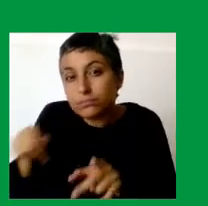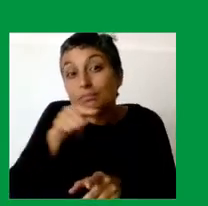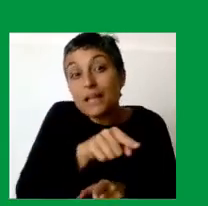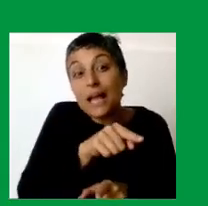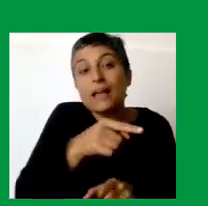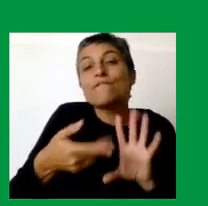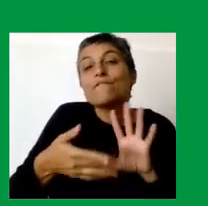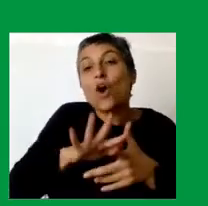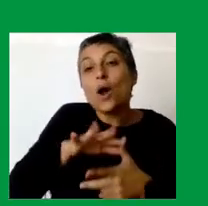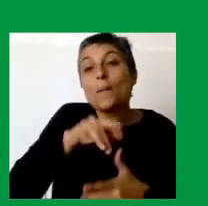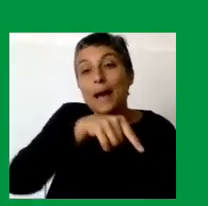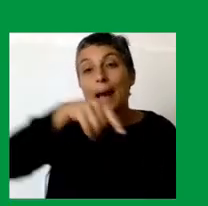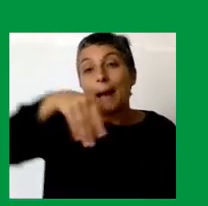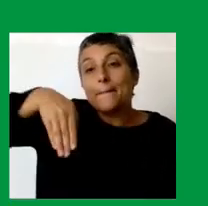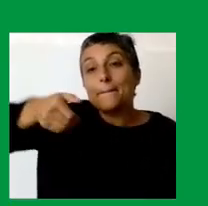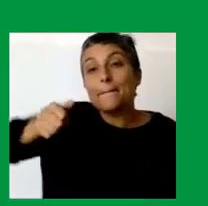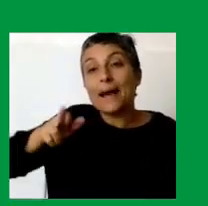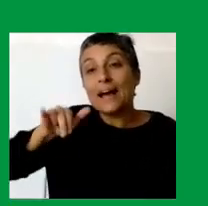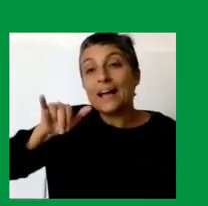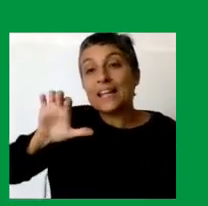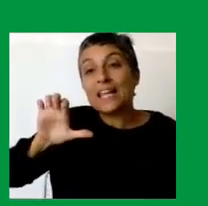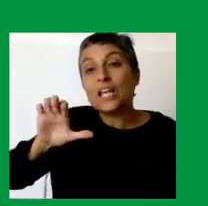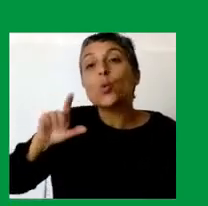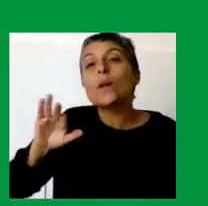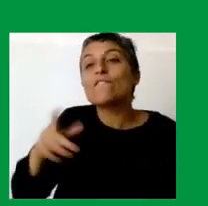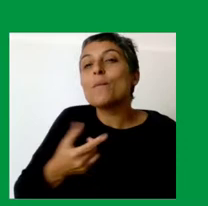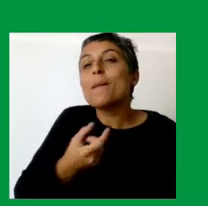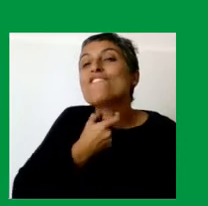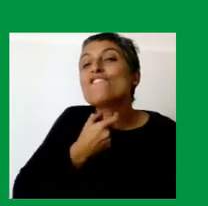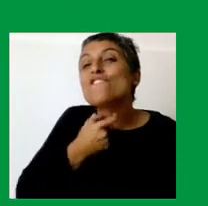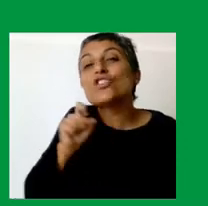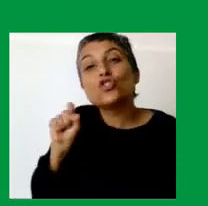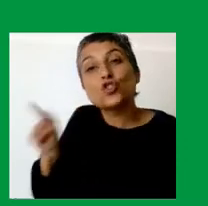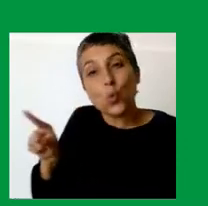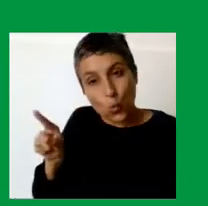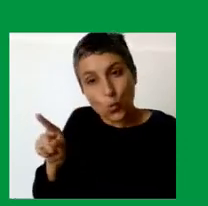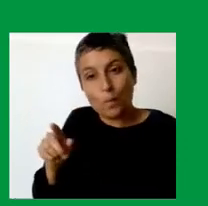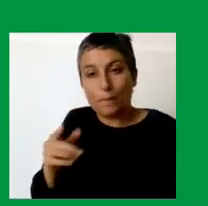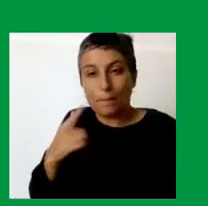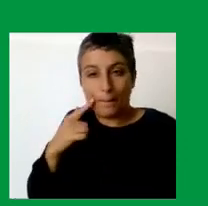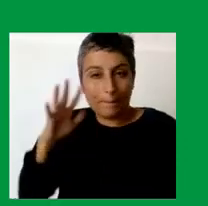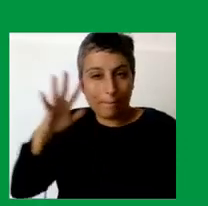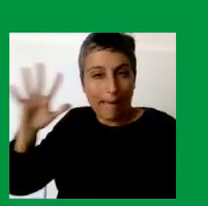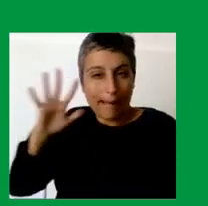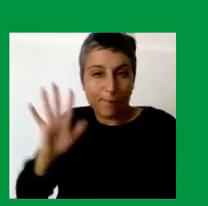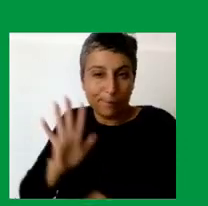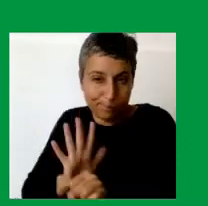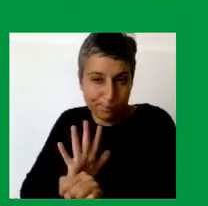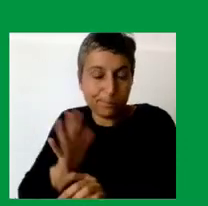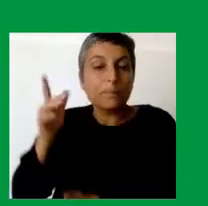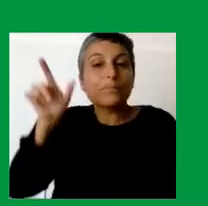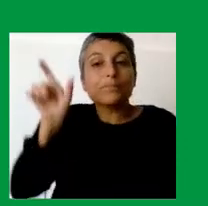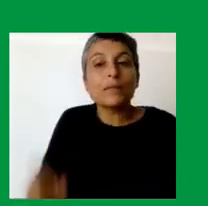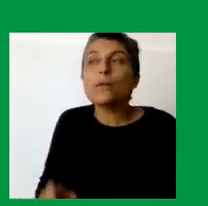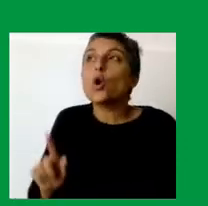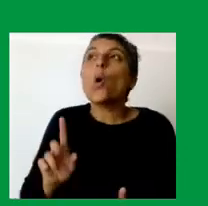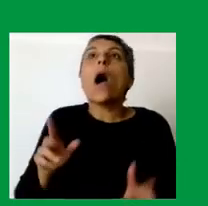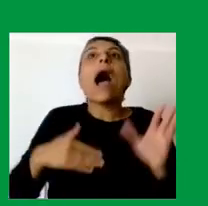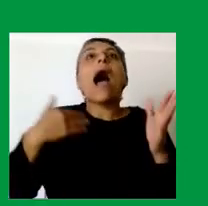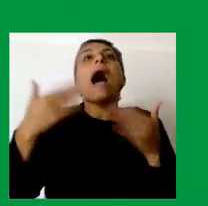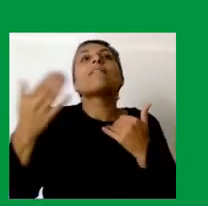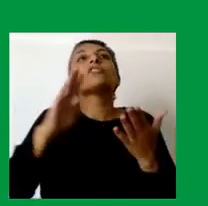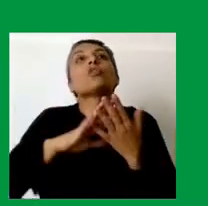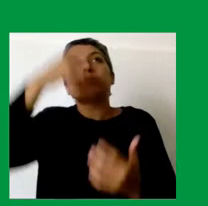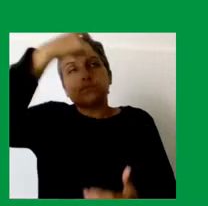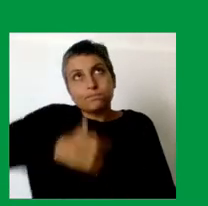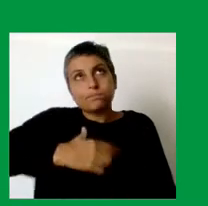pueda hablar ella misma, es decir, recrear la voz de Marie Curie en primera persona, pero no hablando tanto de sí, habla de sí